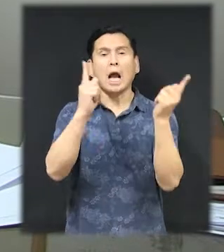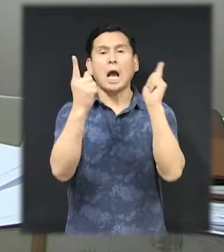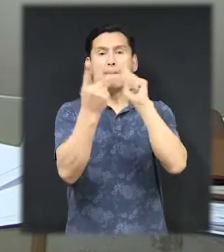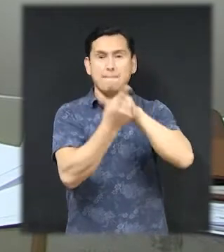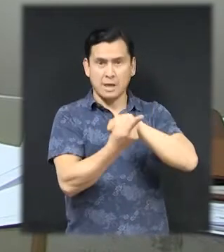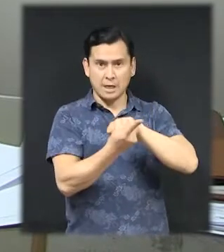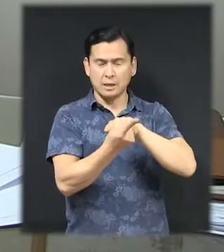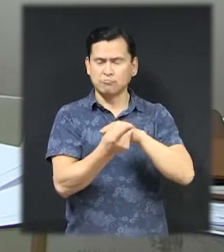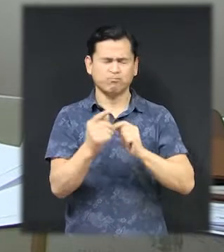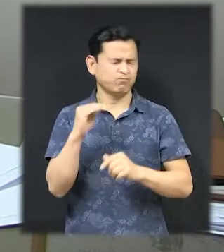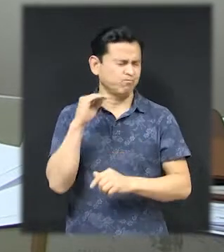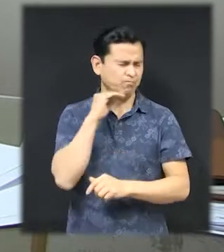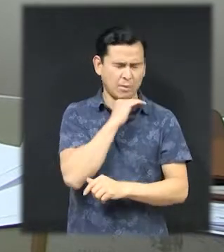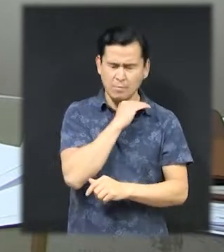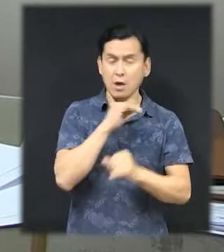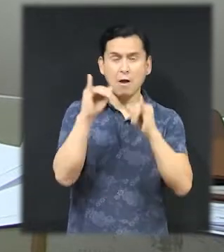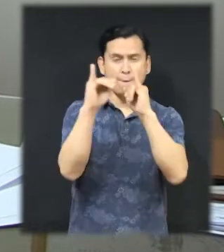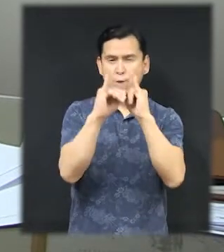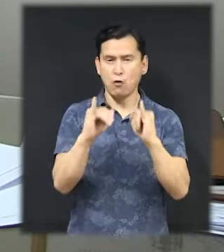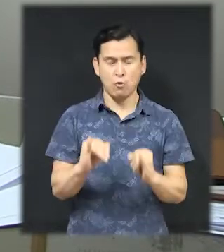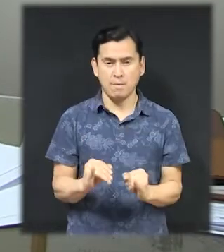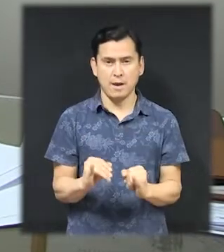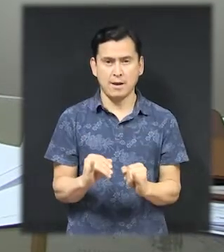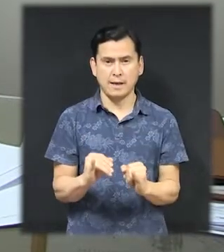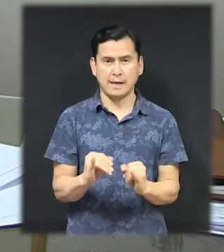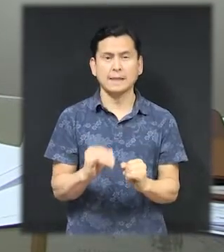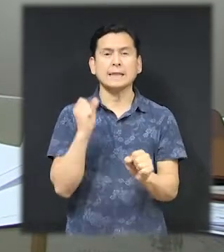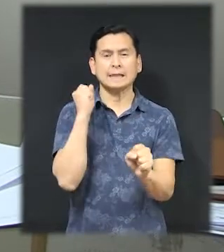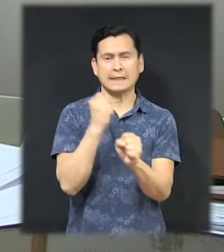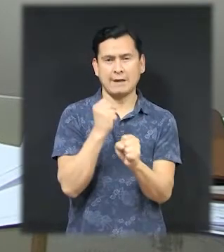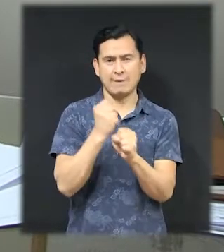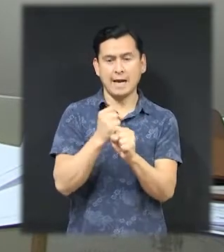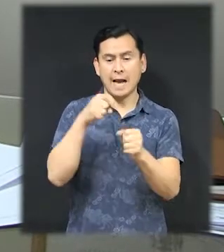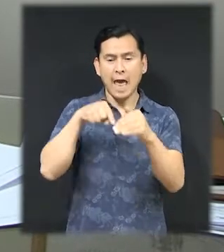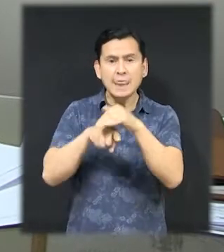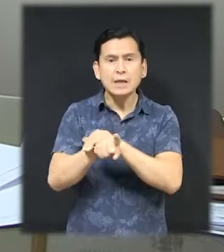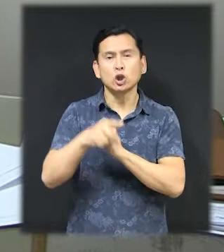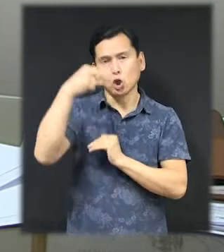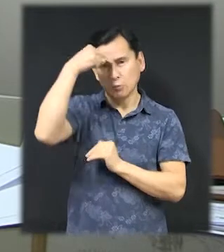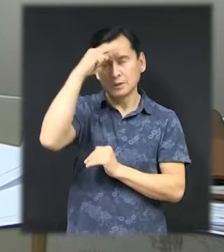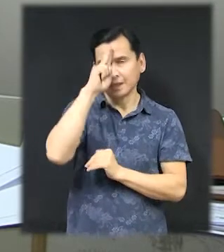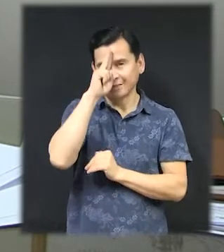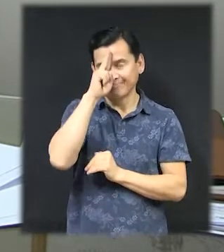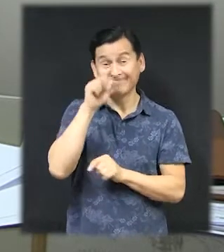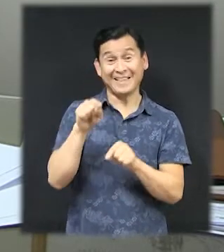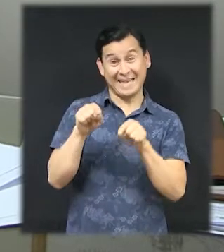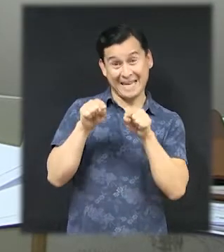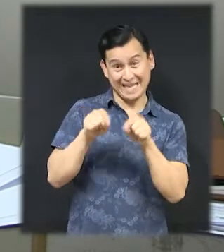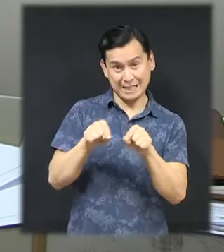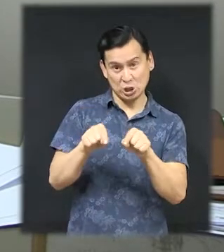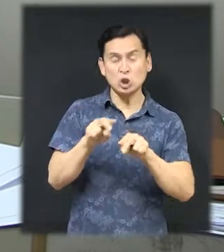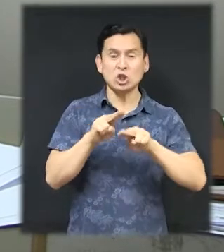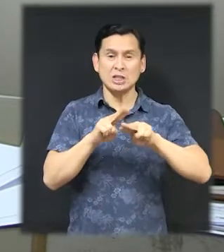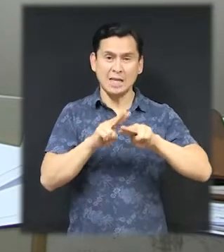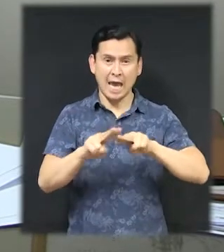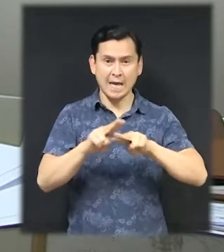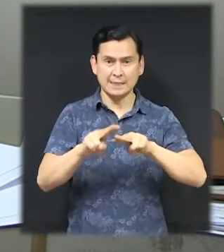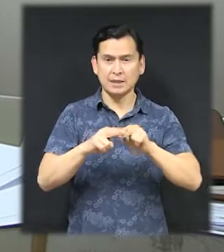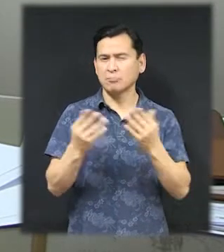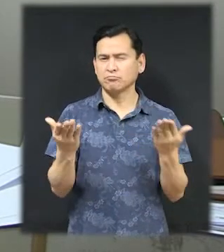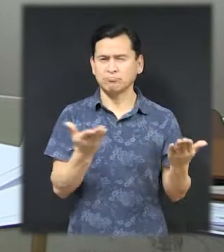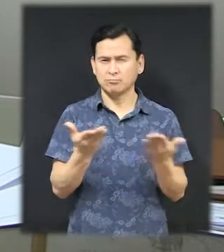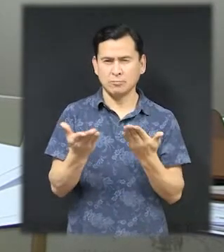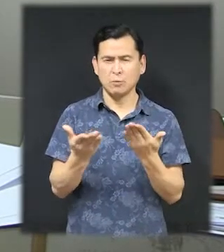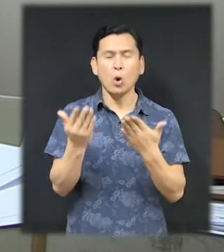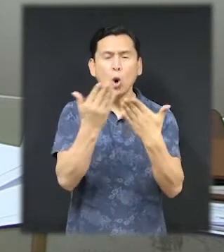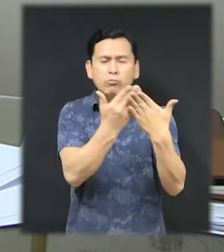marzo cambiar drásticamente la forma de trabajar en el hospital. Y eso se